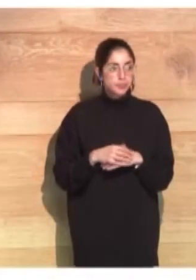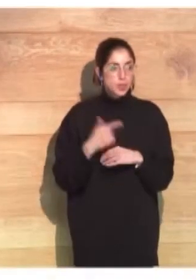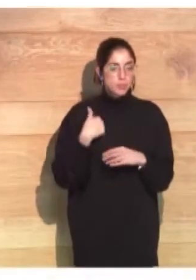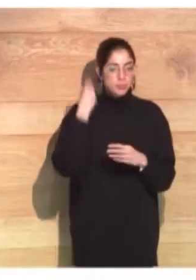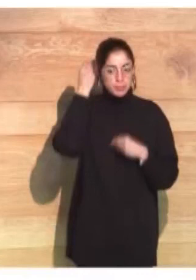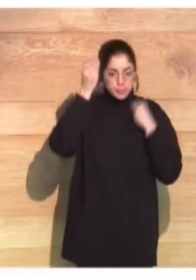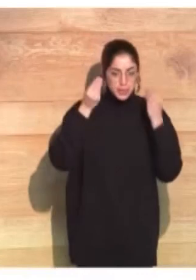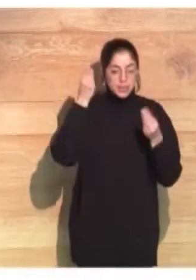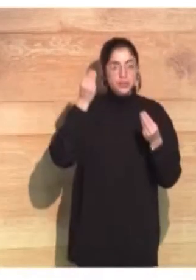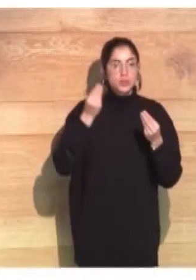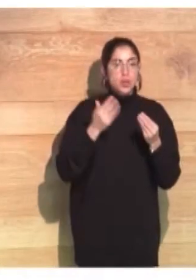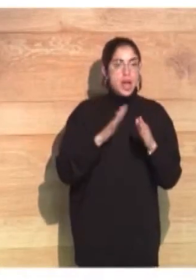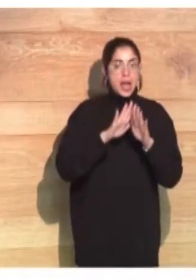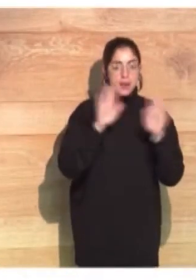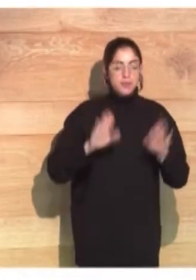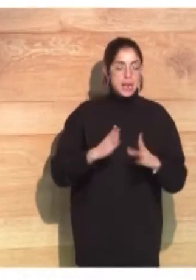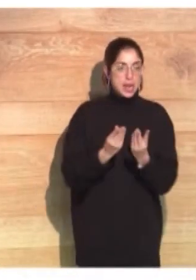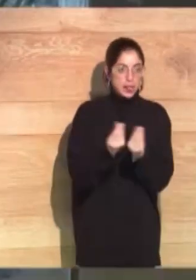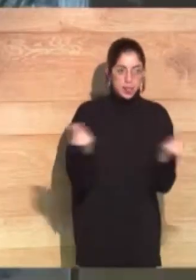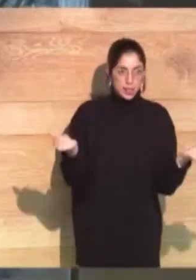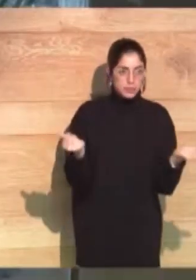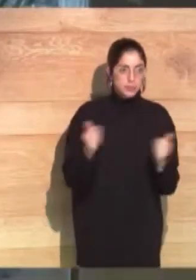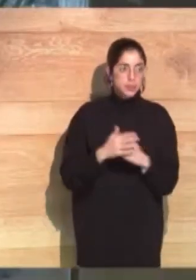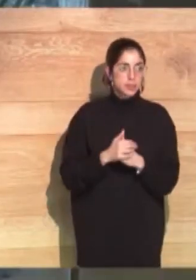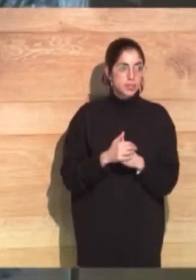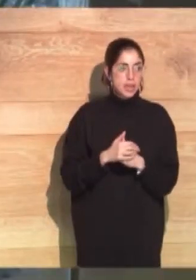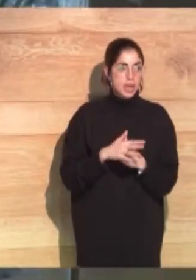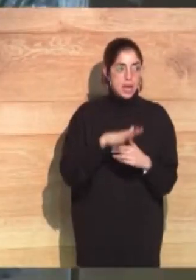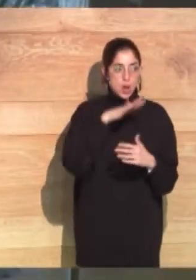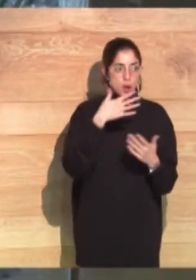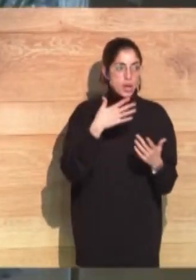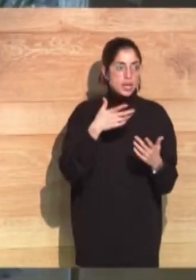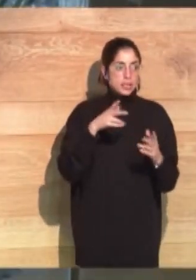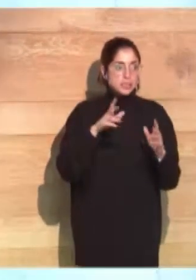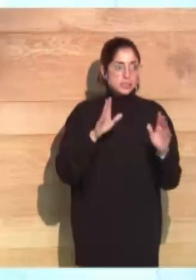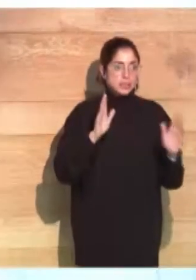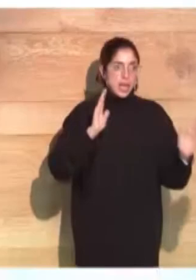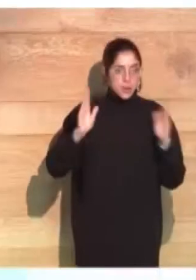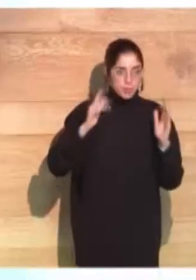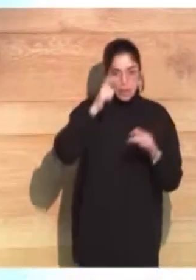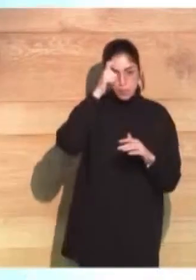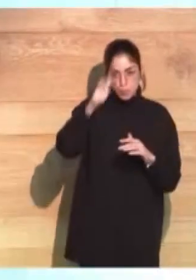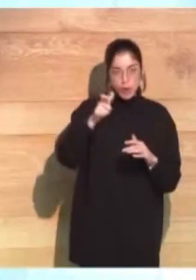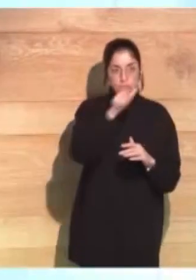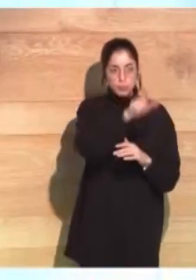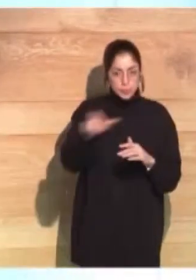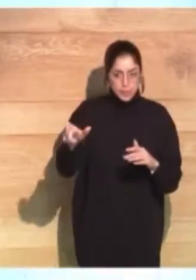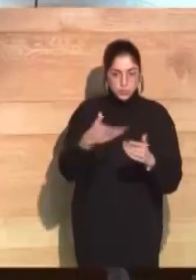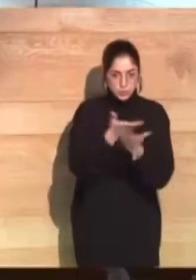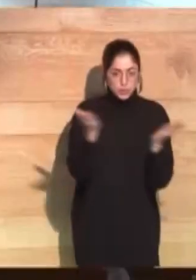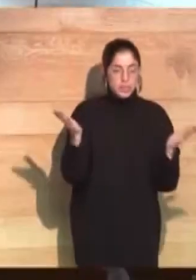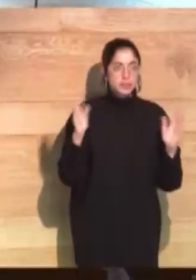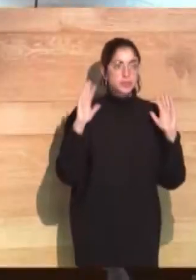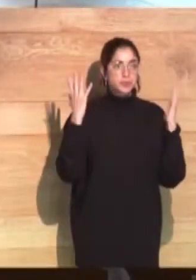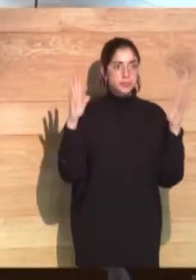creemos que van a desaparecer. Ha llegado la hora de los pueblos, de las personas.